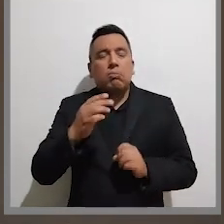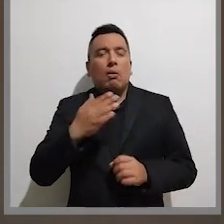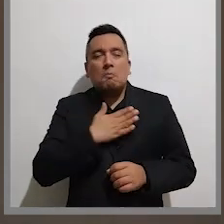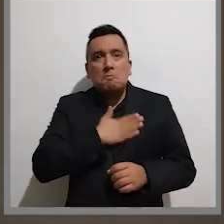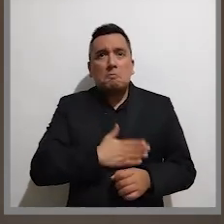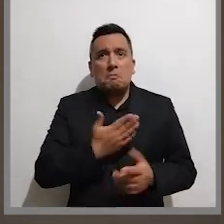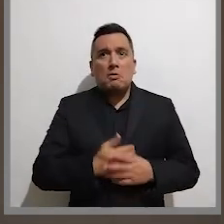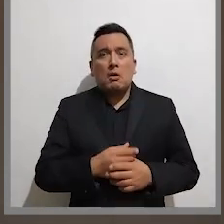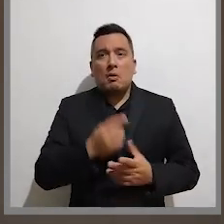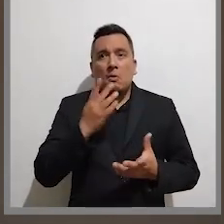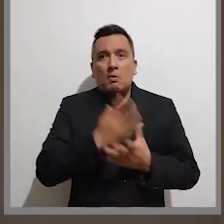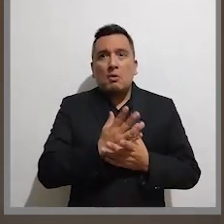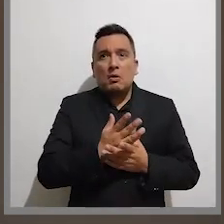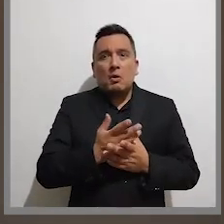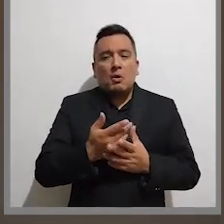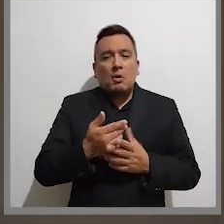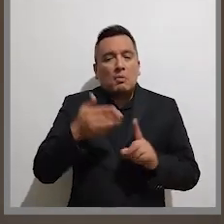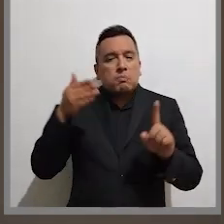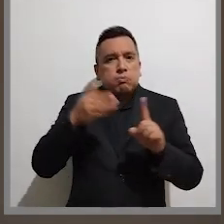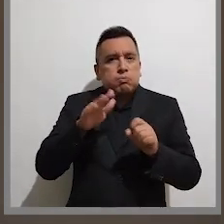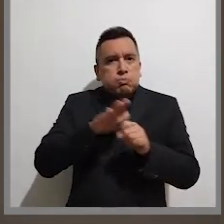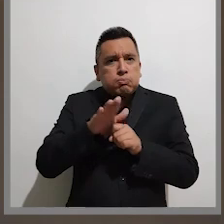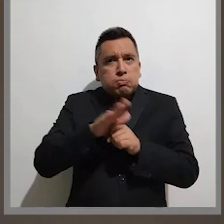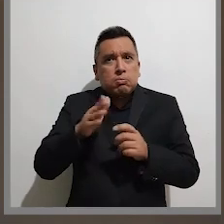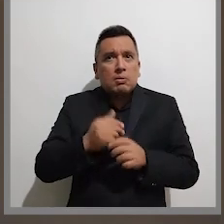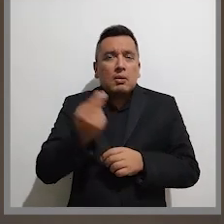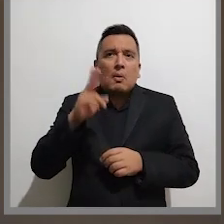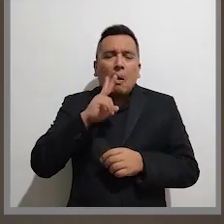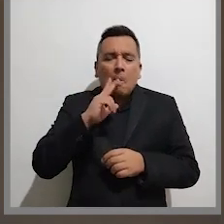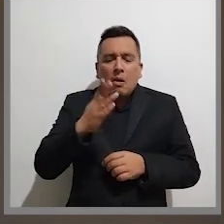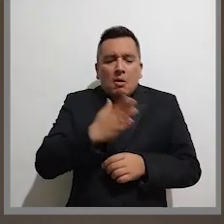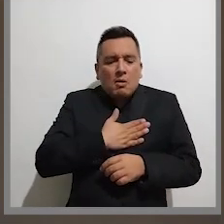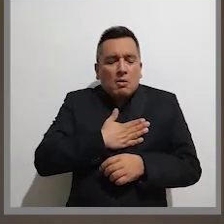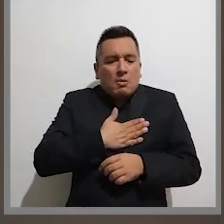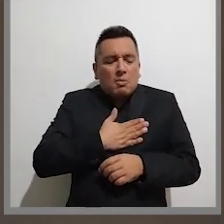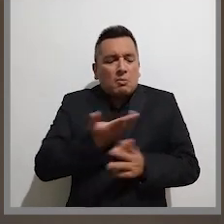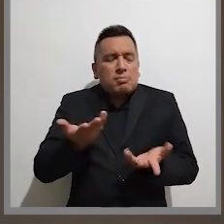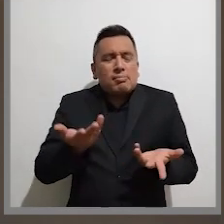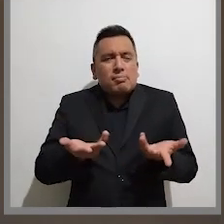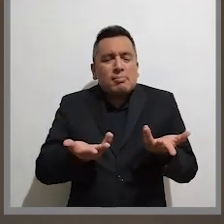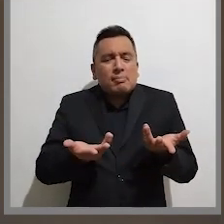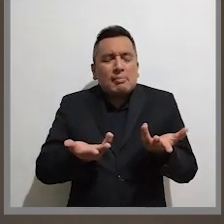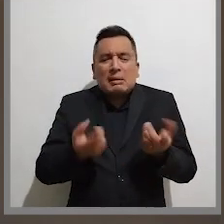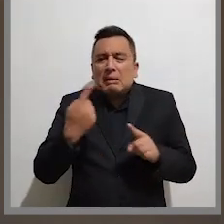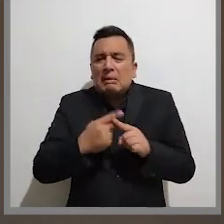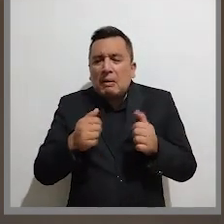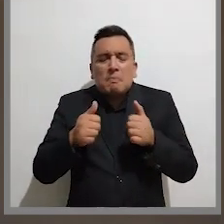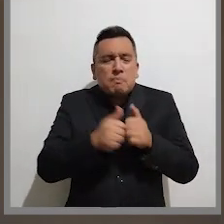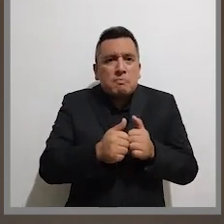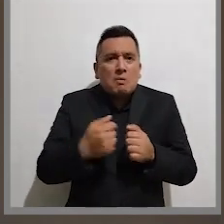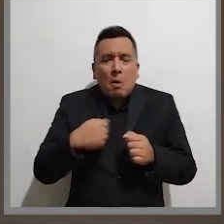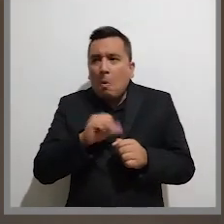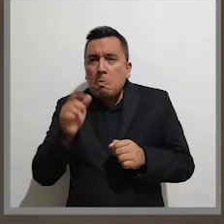la única medida que les quedaba era formar pues ahora sí que sus uniones,